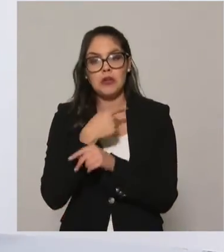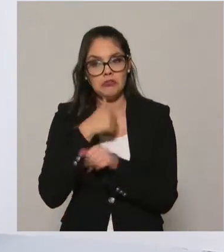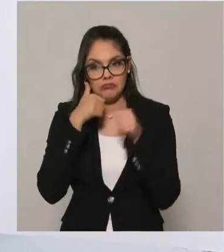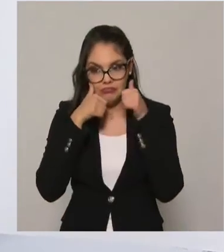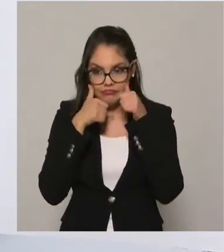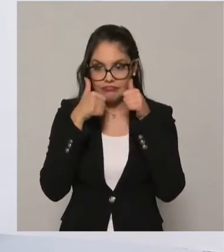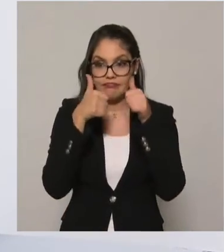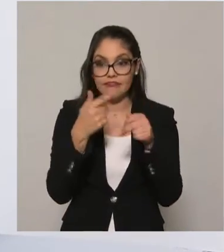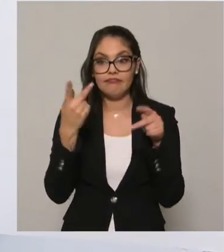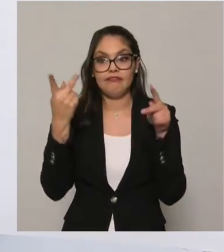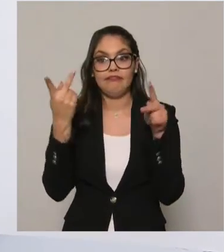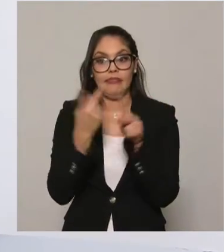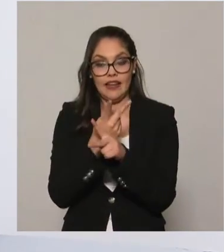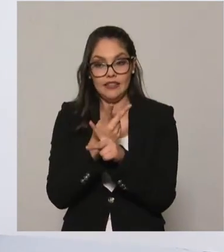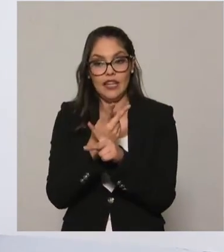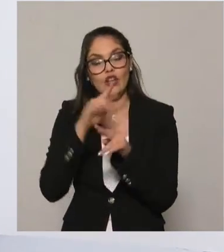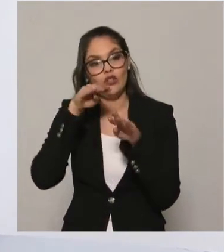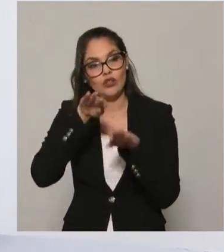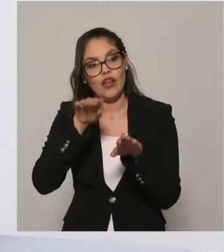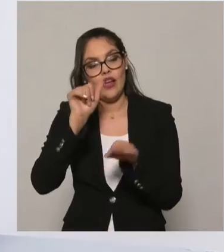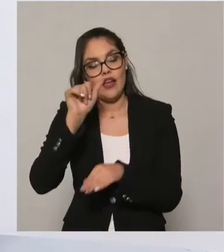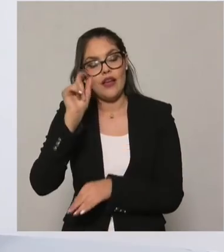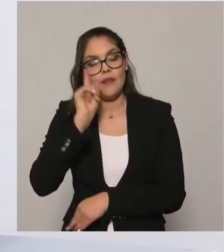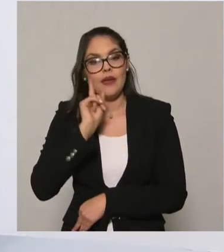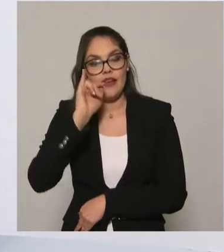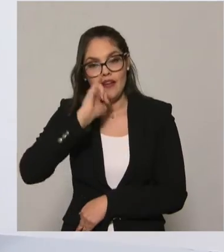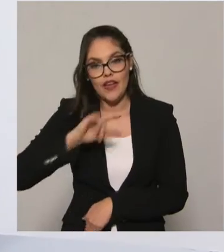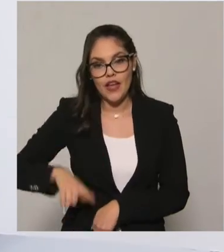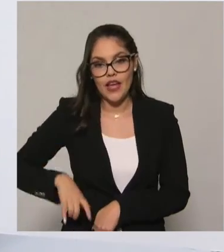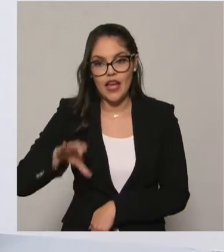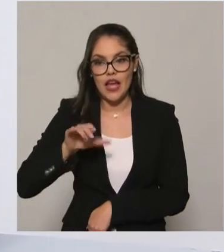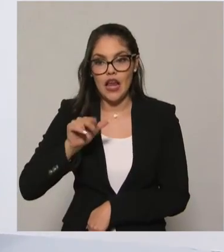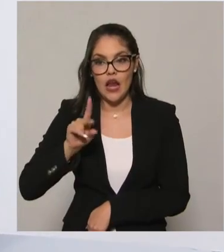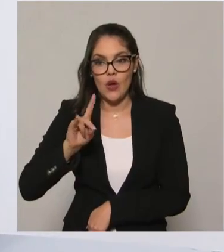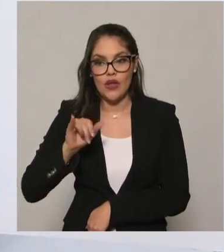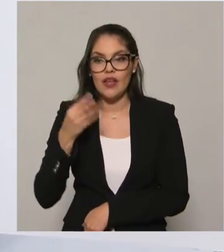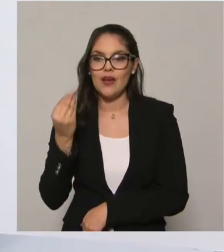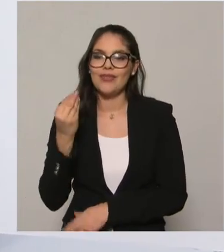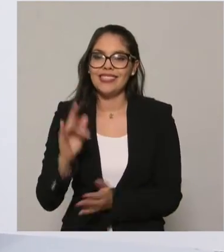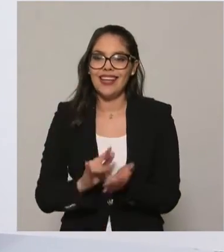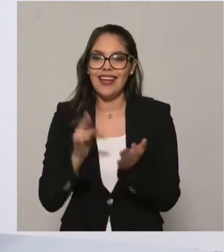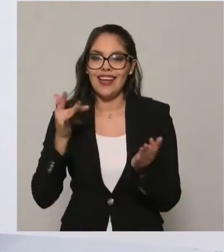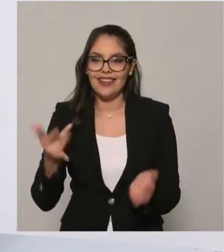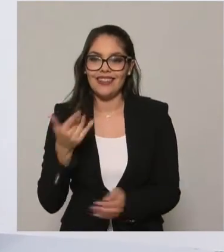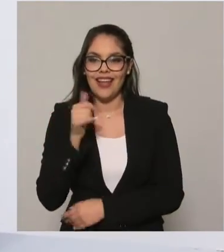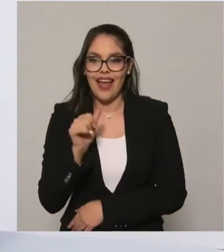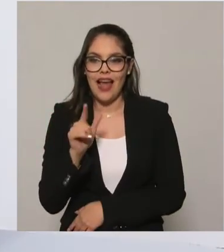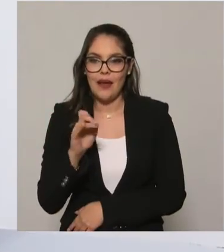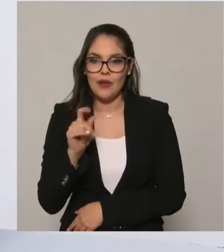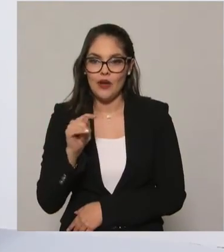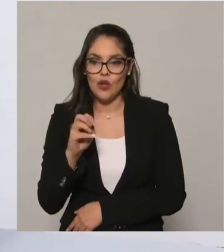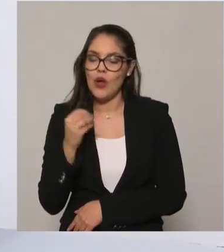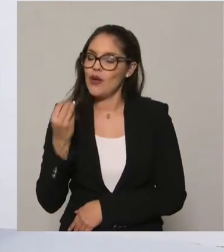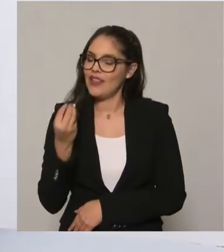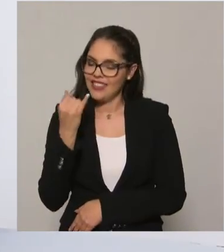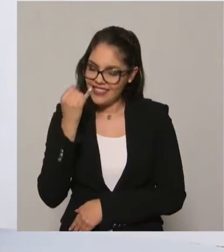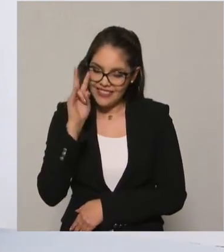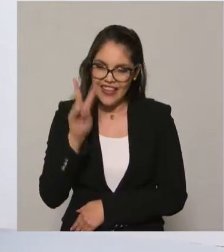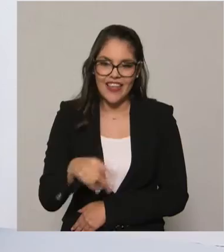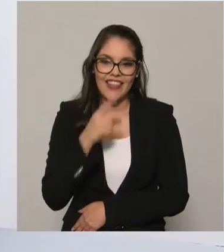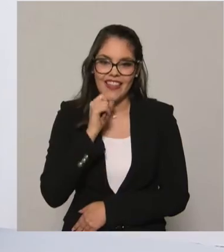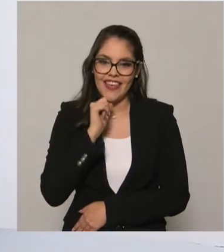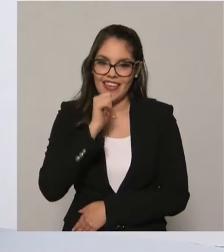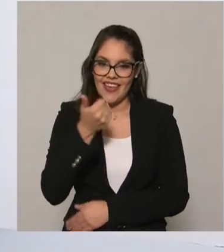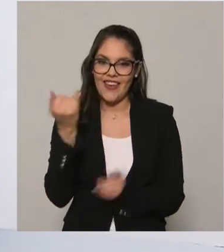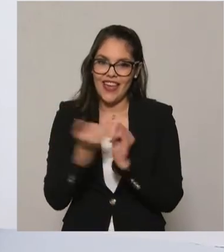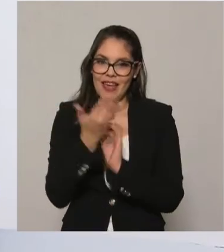la agenda también de la jefa de gobierno, Claudia Sheinbaum. Muchísimas gracias, Alberto. De qué, hasta luego, y reiterándote pues este